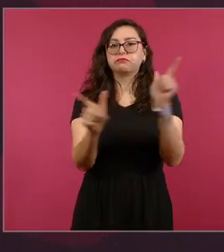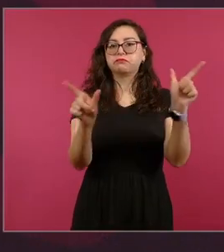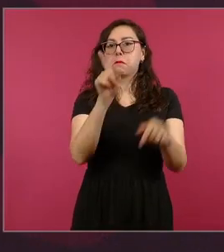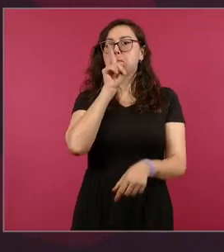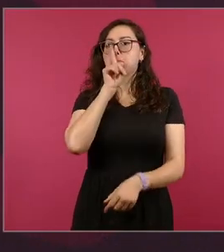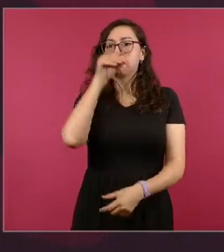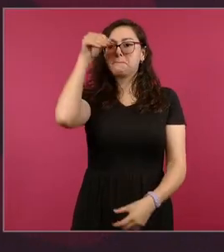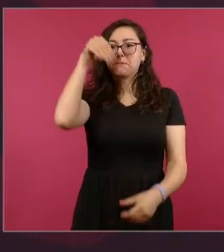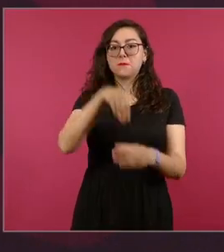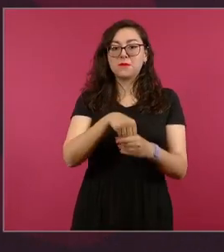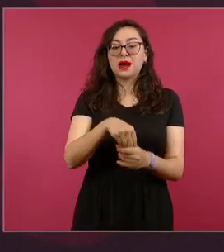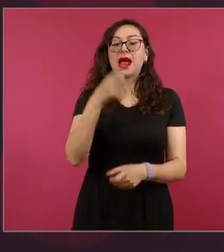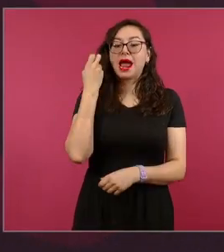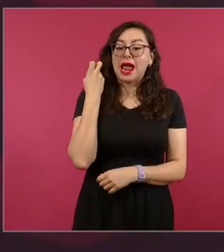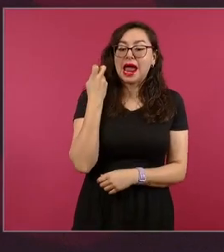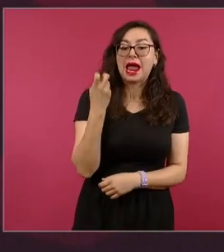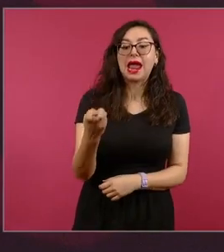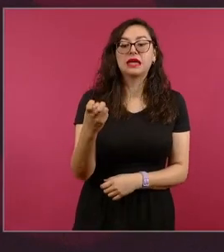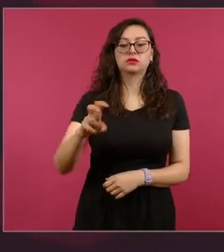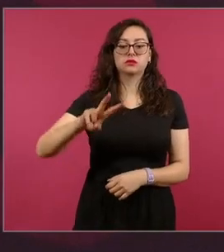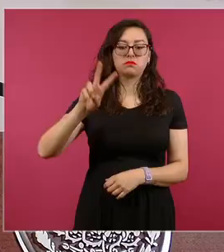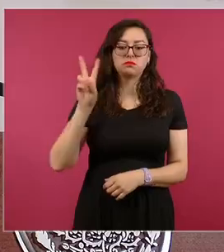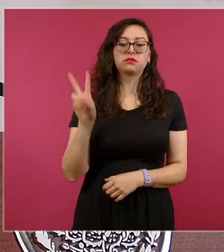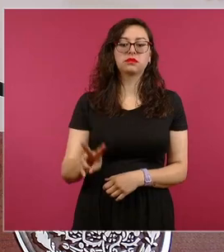Esa es la democracia.